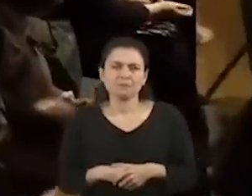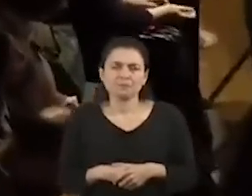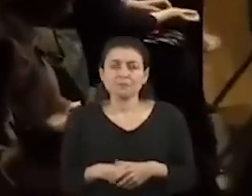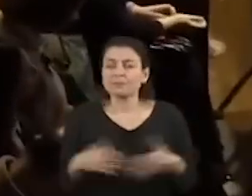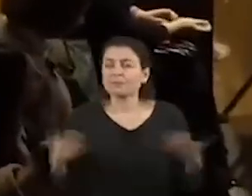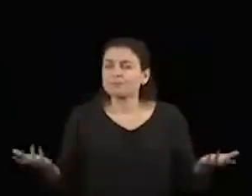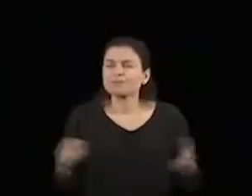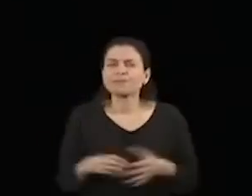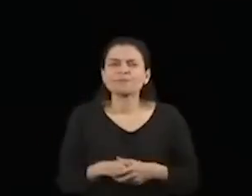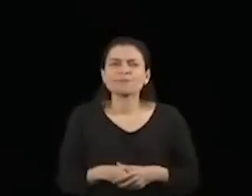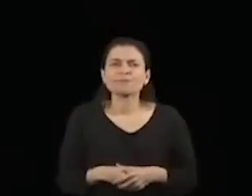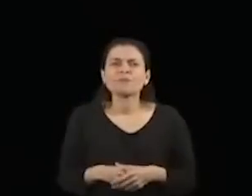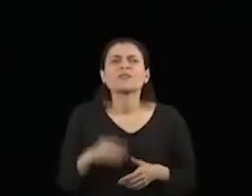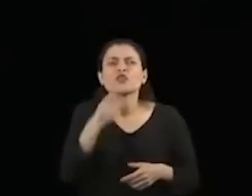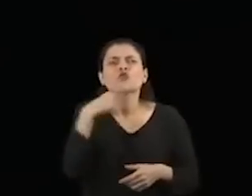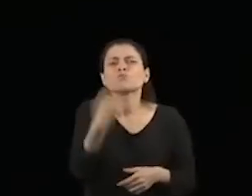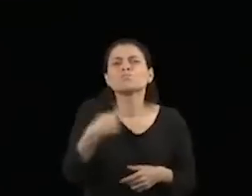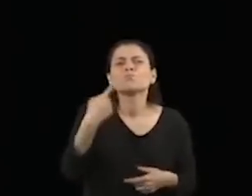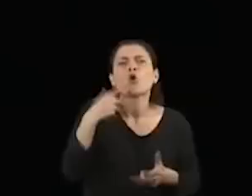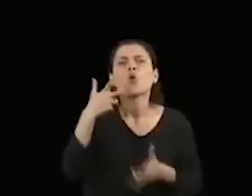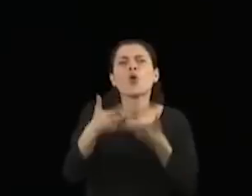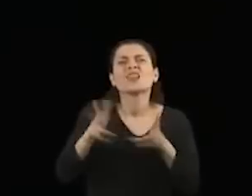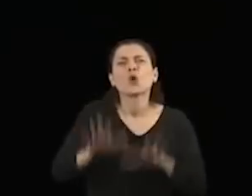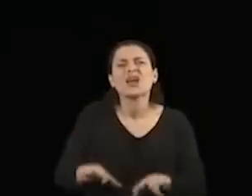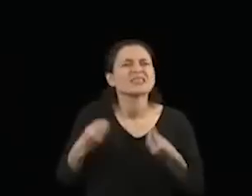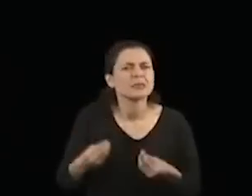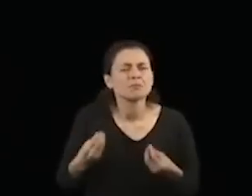¿Y por qué es esto? Miren,